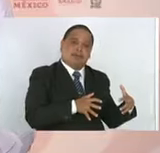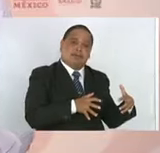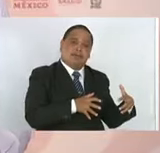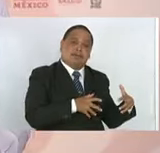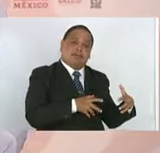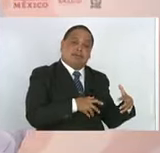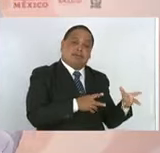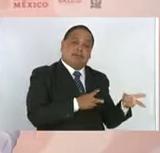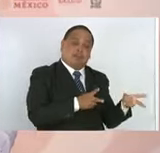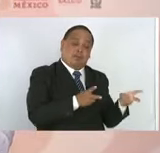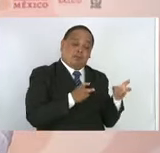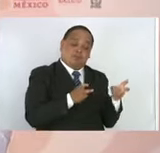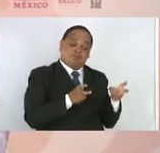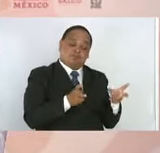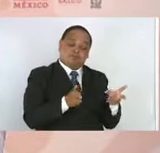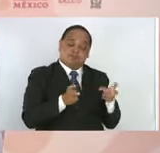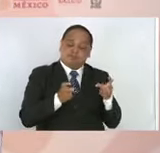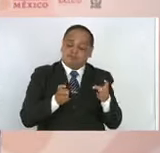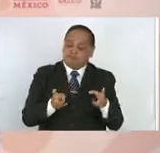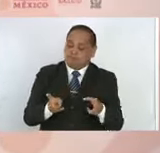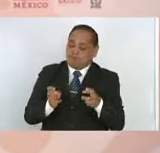el robo, la corrupción,